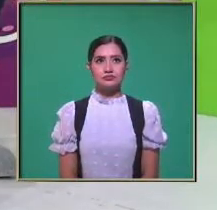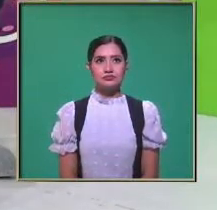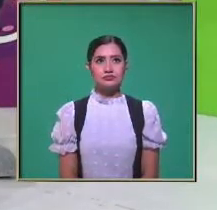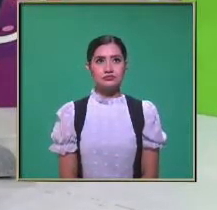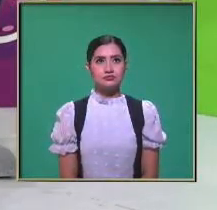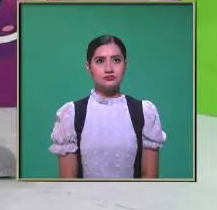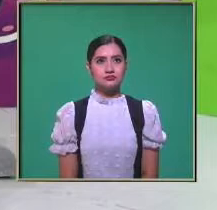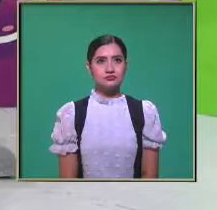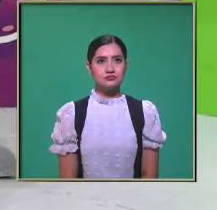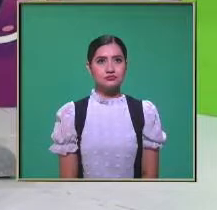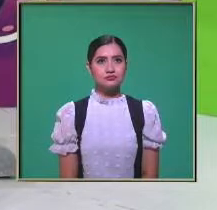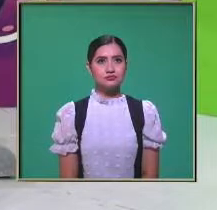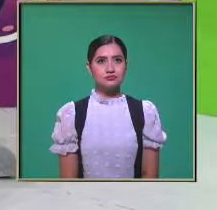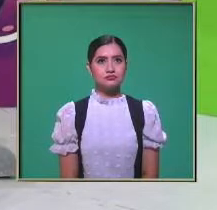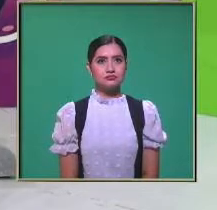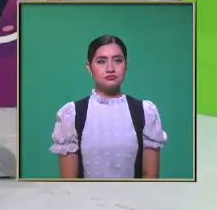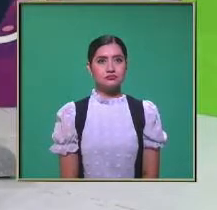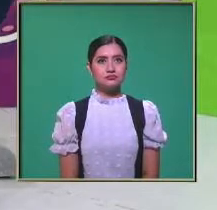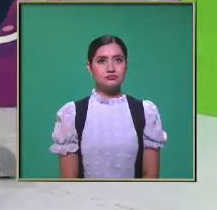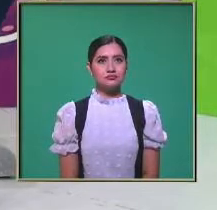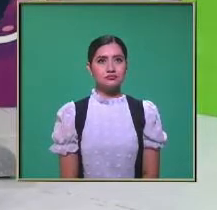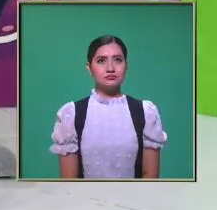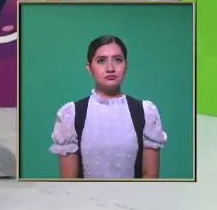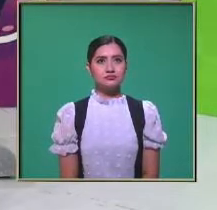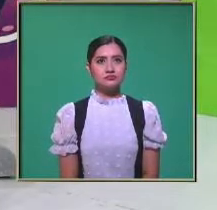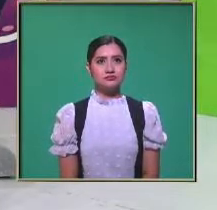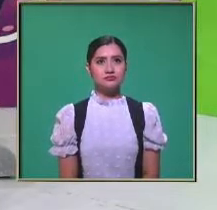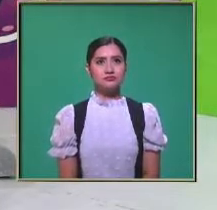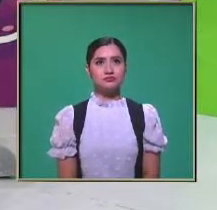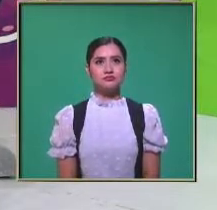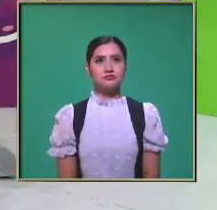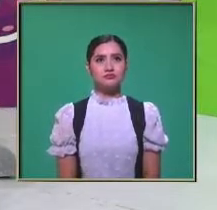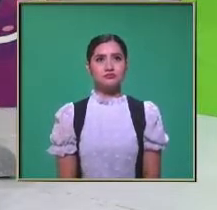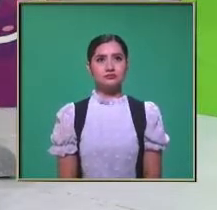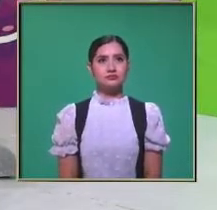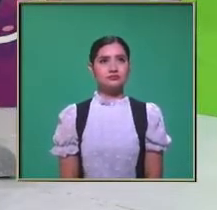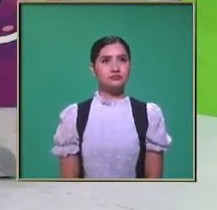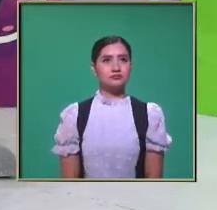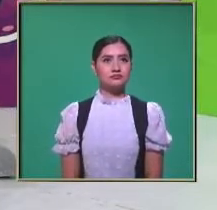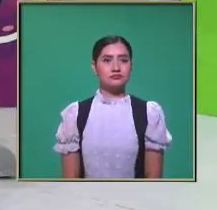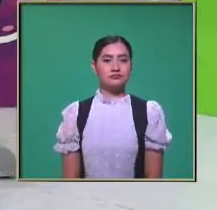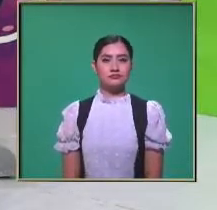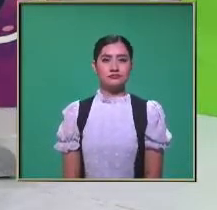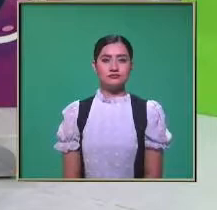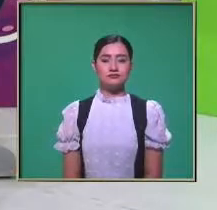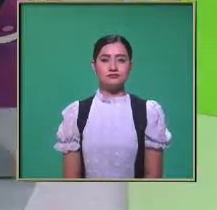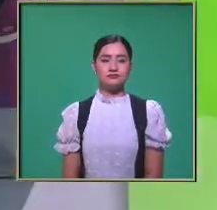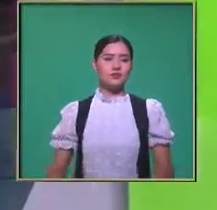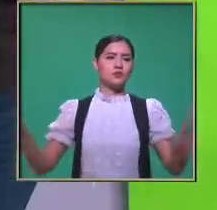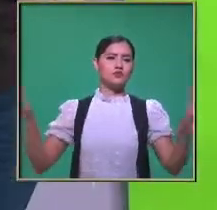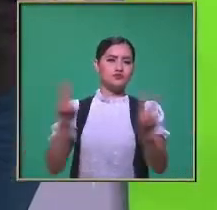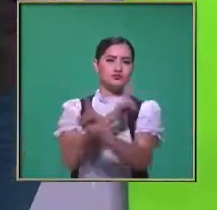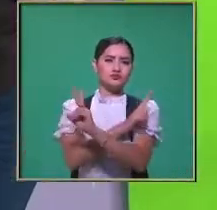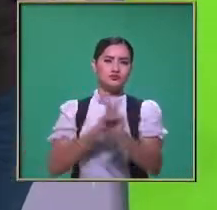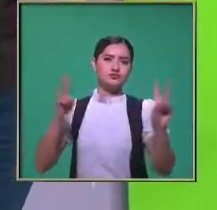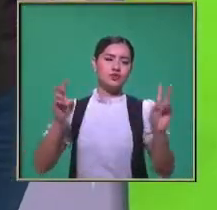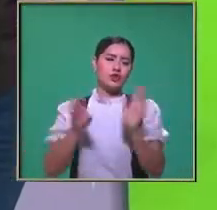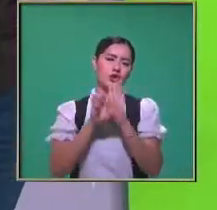viento. Qué fuerte sopla el viento. Si suena un